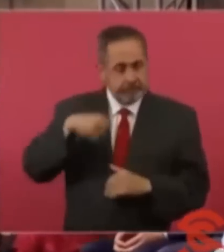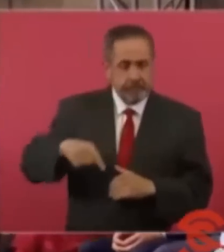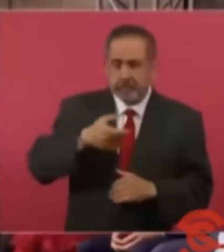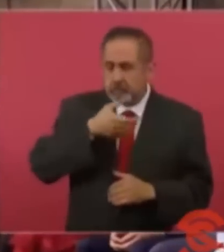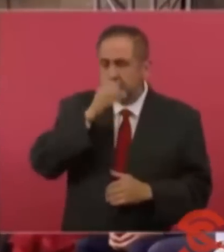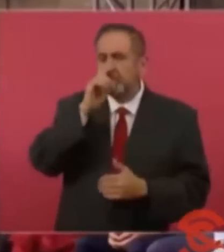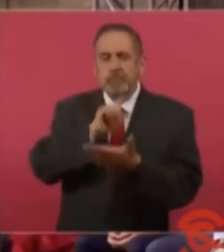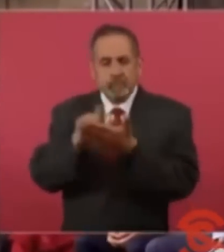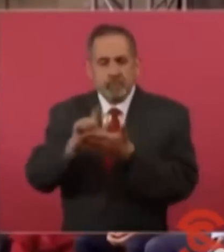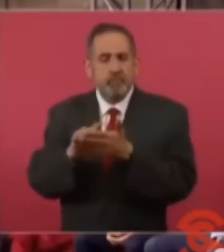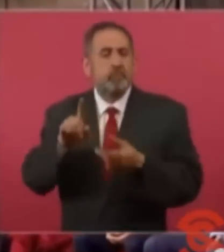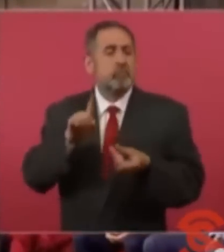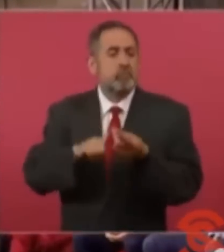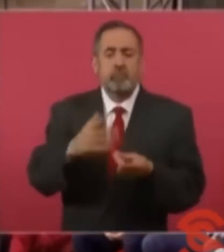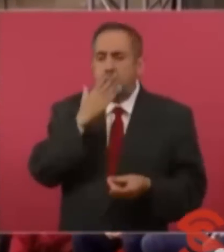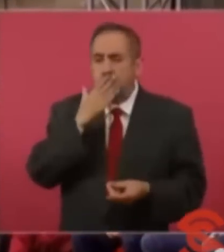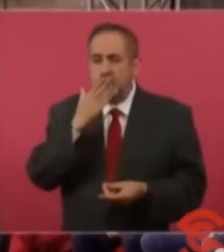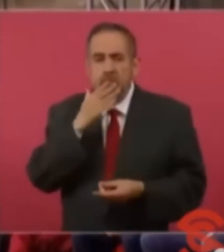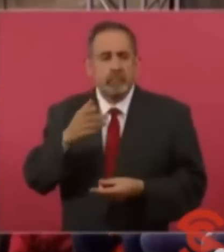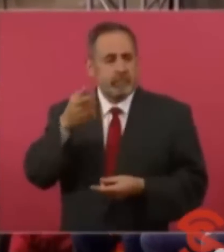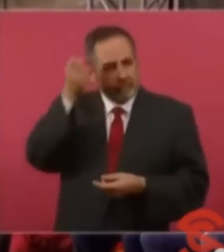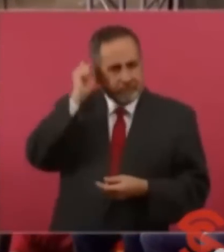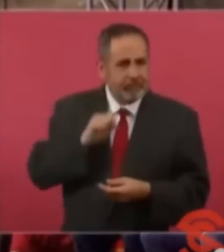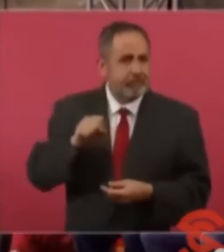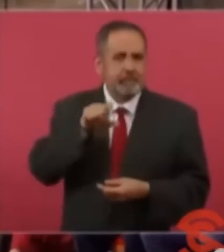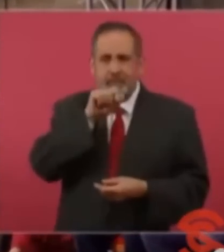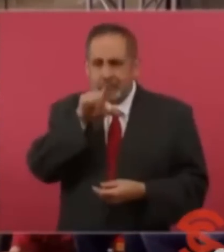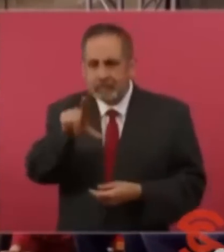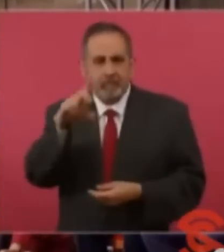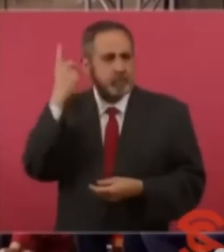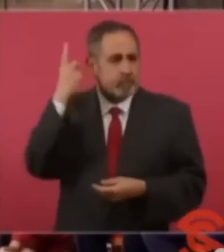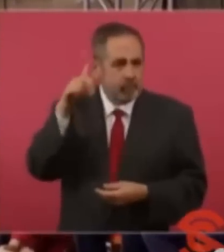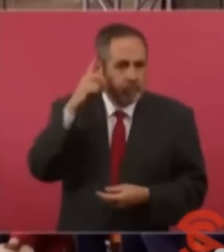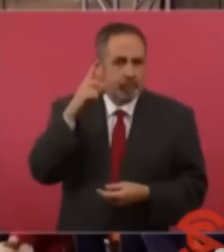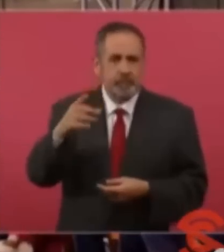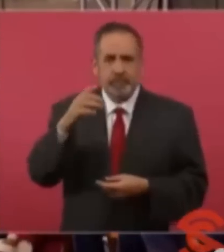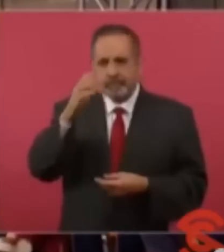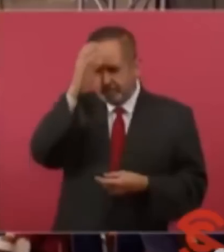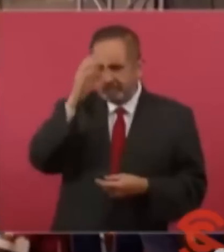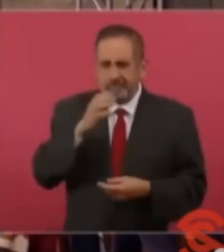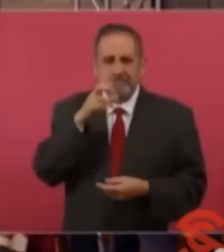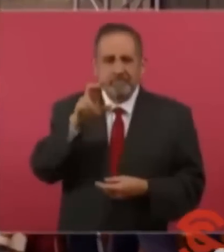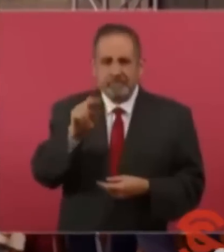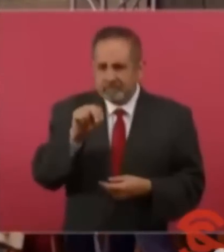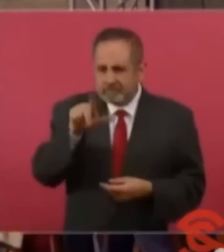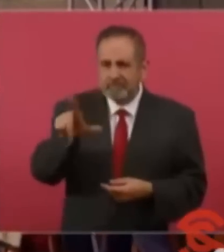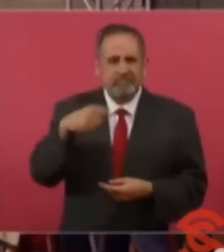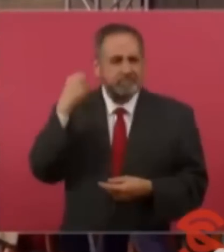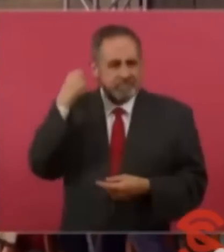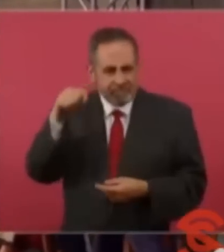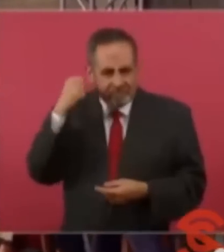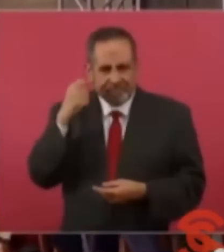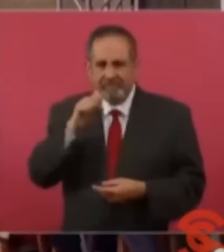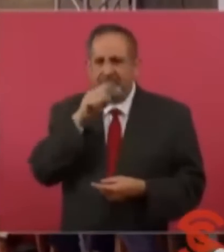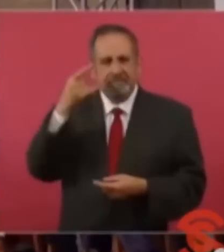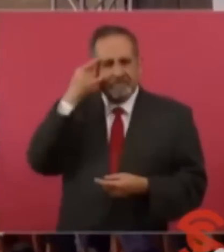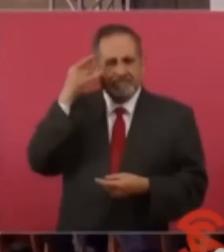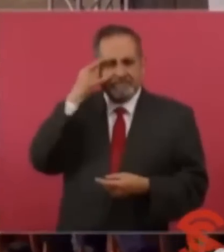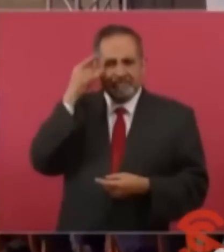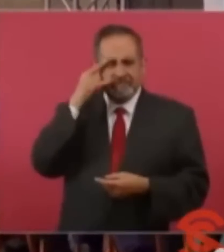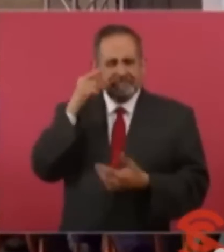Sonora, en Sinaloa, en Jalisco, en Durango, en Coahuila, en Nuevo León, en Tabasco y en Campeche.